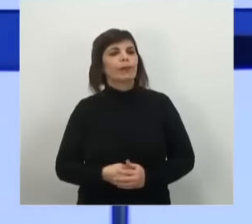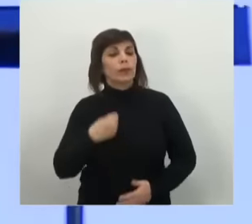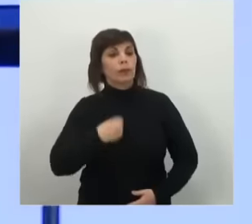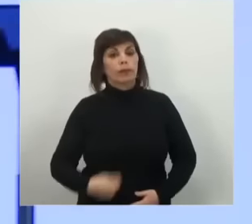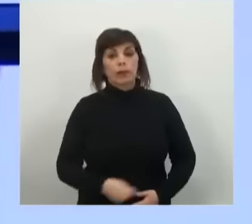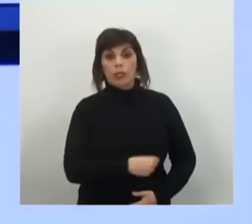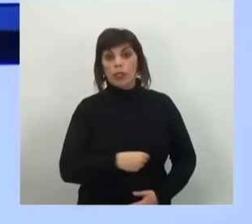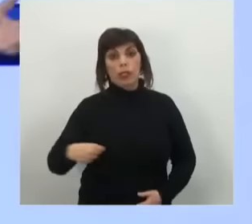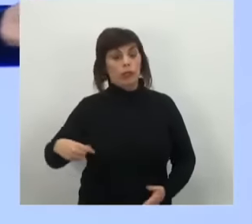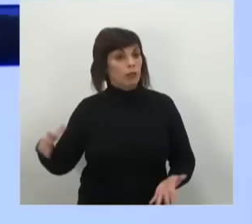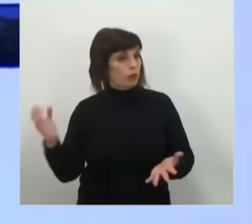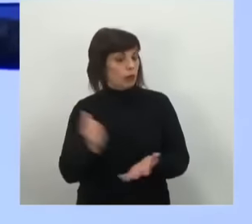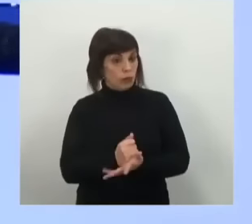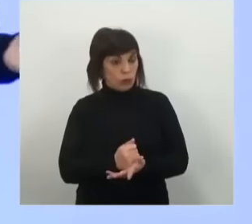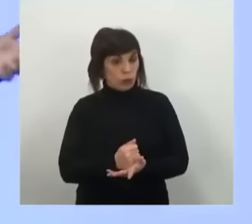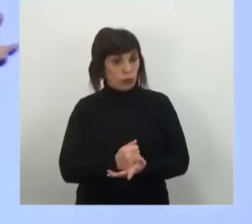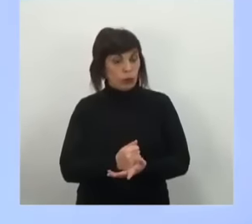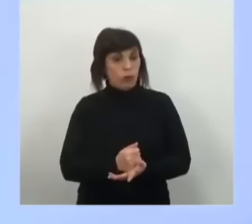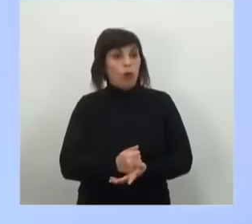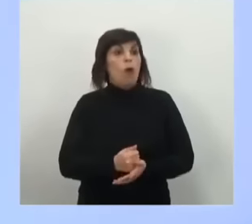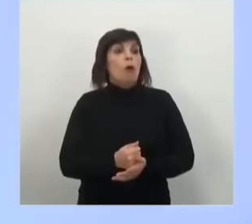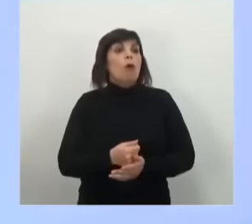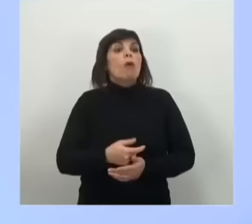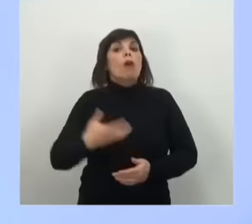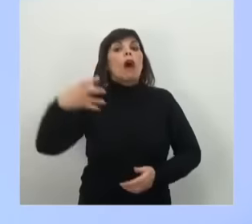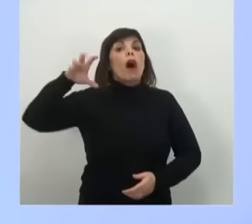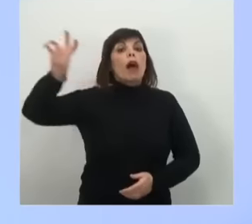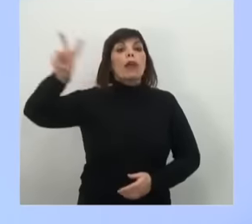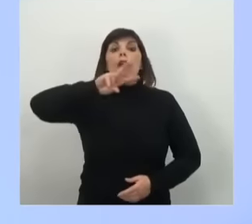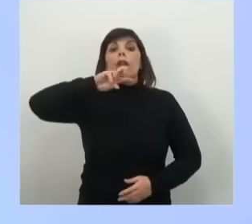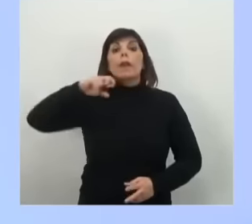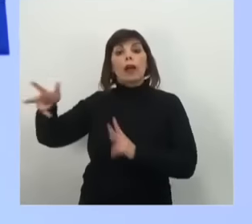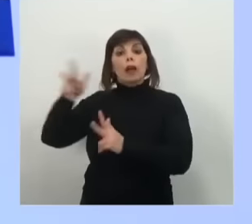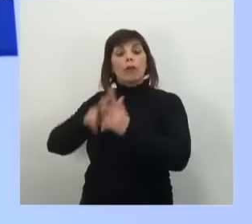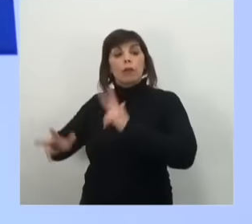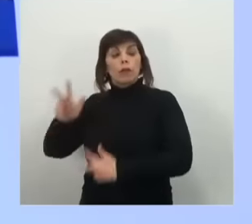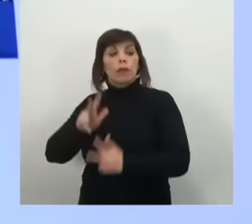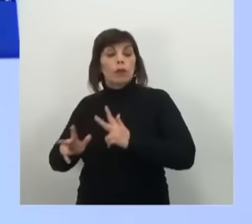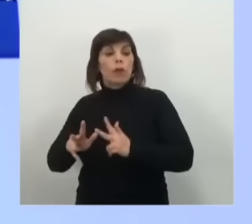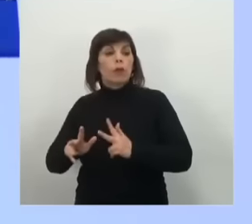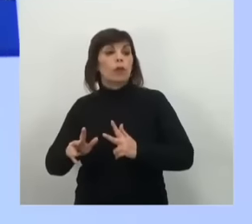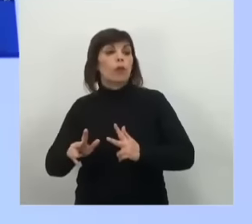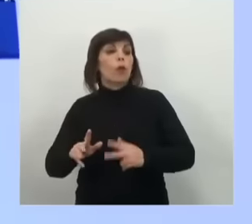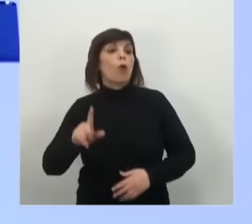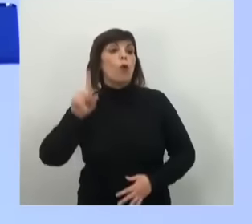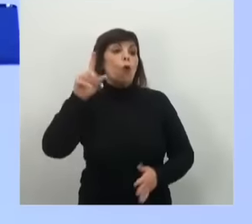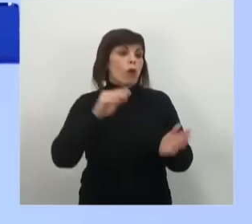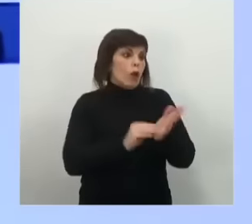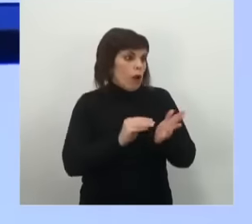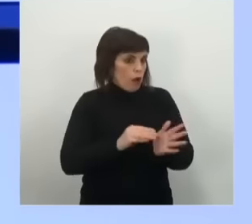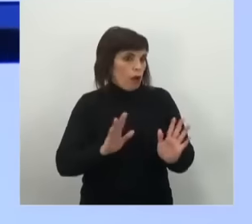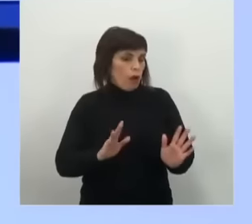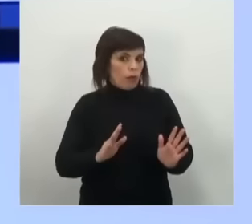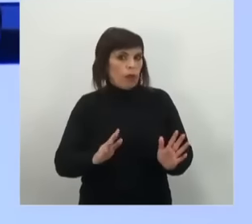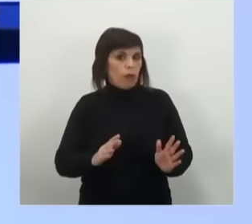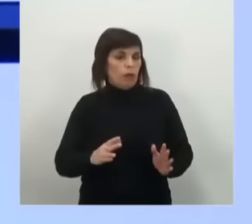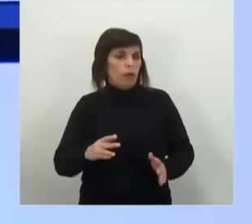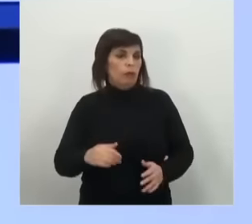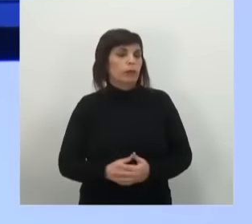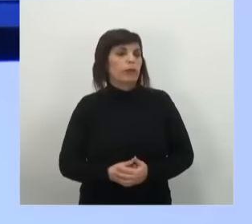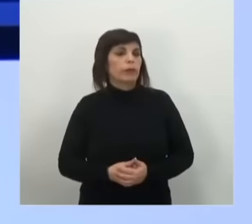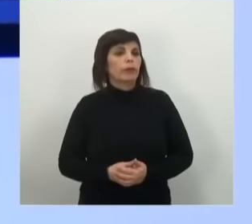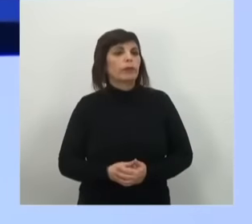cristiano fuera bueno que fuera una vez en su vida por lo menos a Israel que ve a Jerusalén no porque vas a ser mejor cristiano